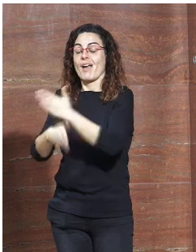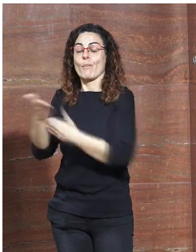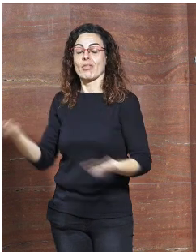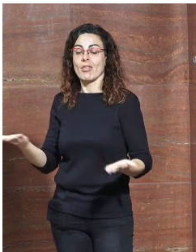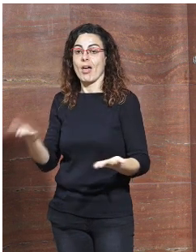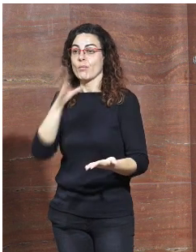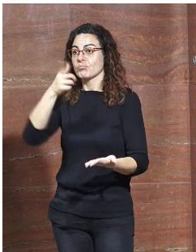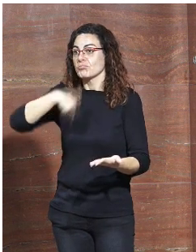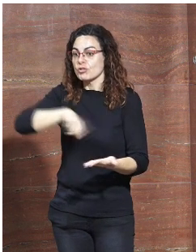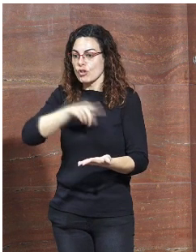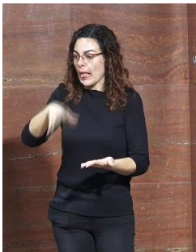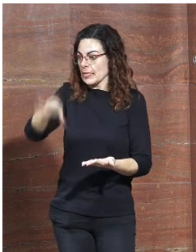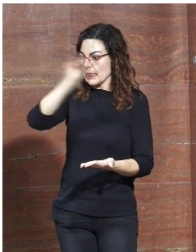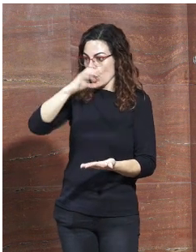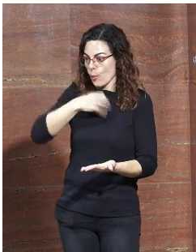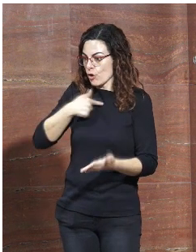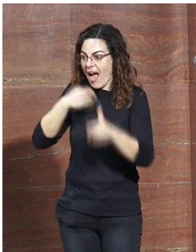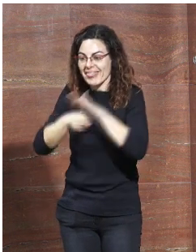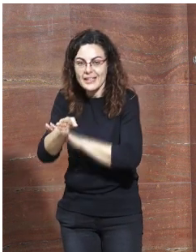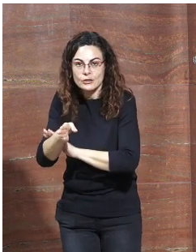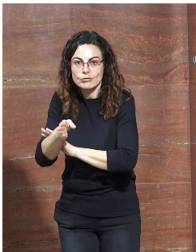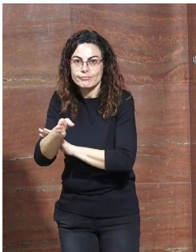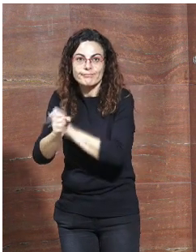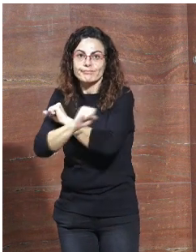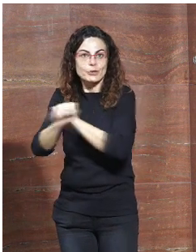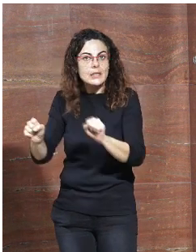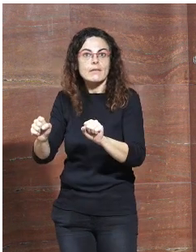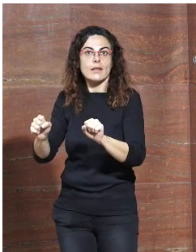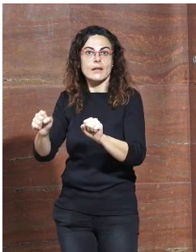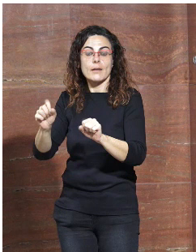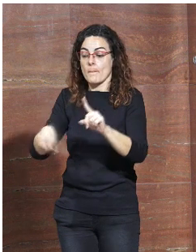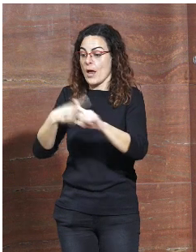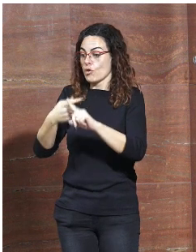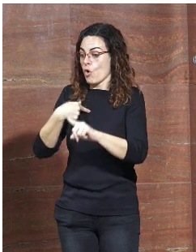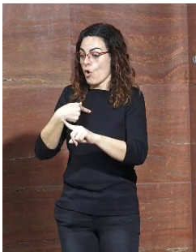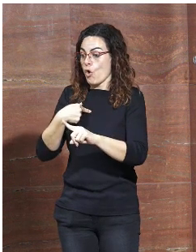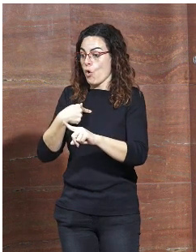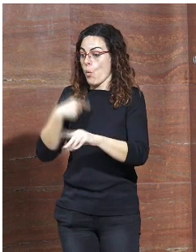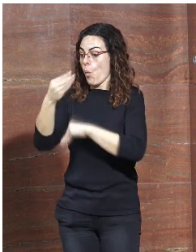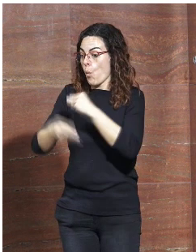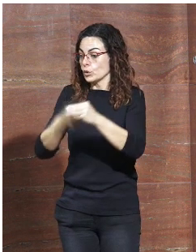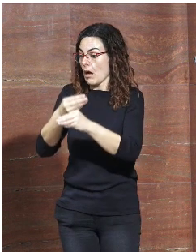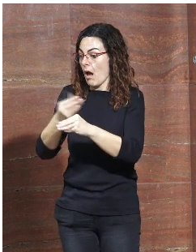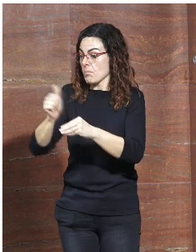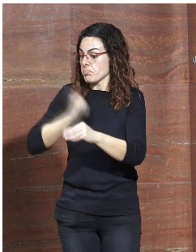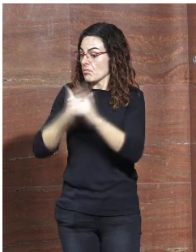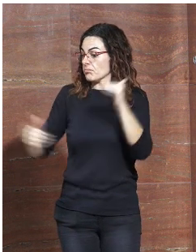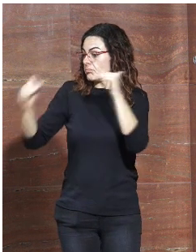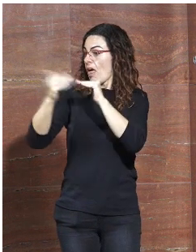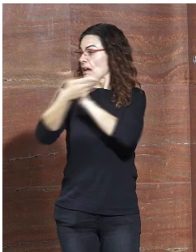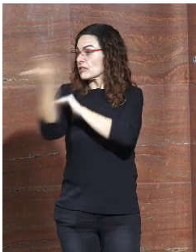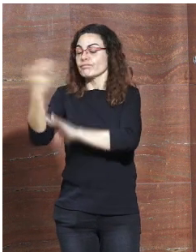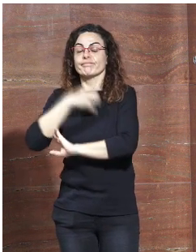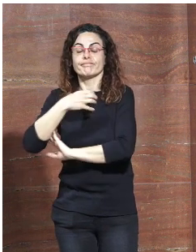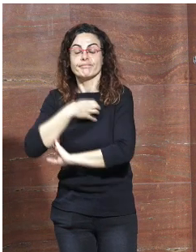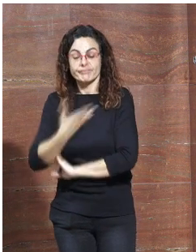no podremos comprenderlo, no podemos acceder a él y no podemos gozar de él en igualdad de condiciones. Es decir,